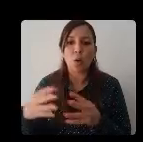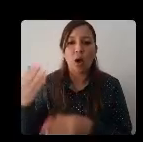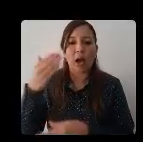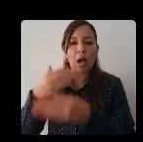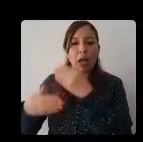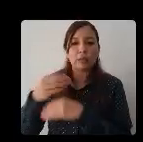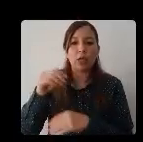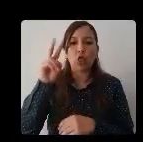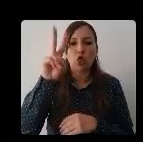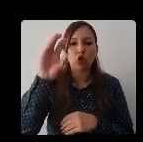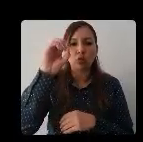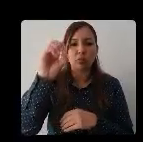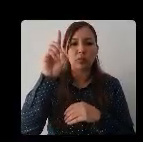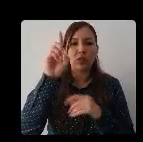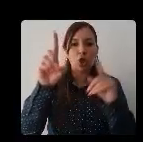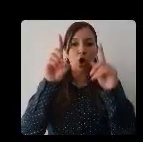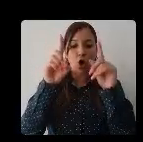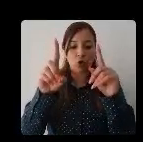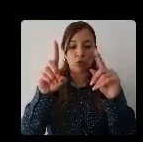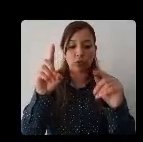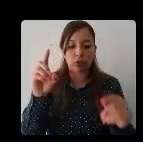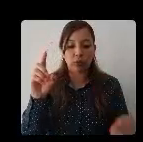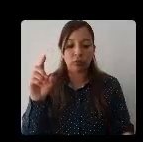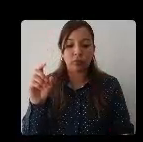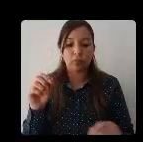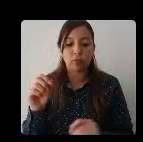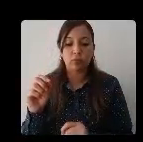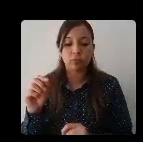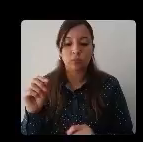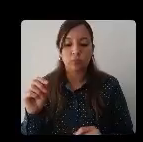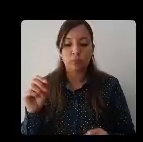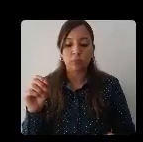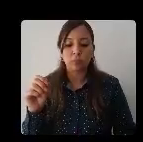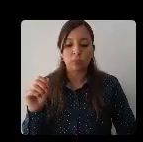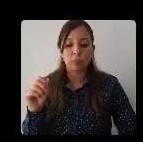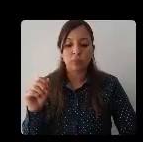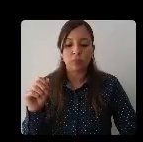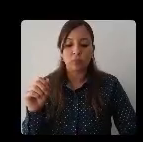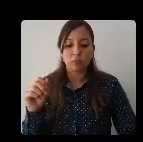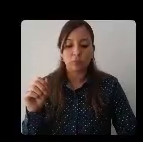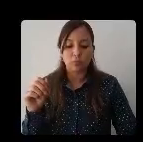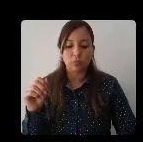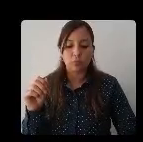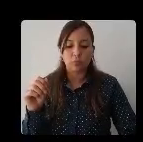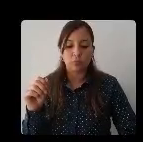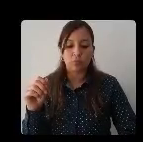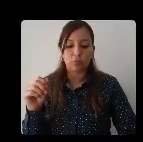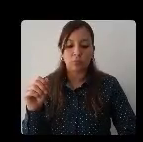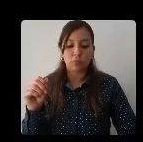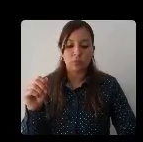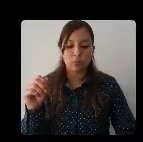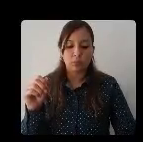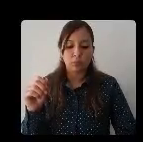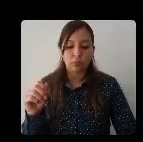Y es así que nos enteramos que teníamos que hacer una asociación para estar formalizados y poder buscar